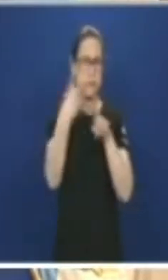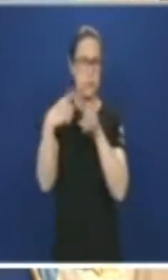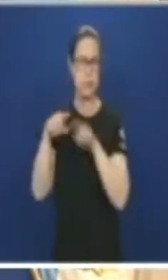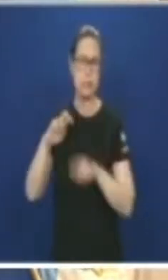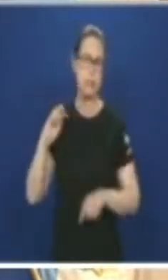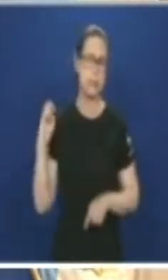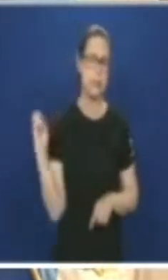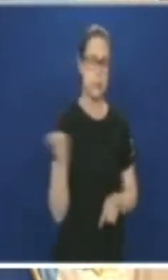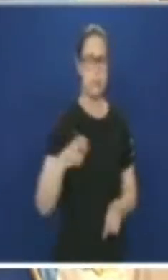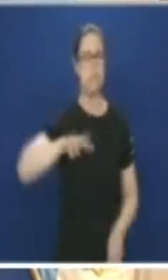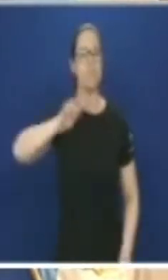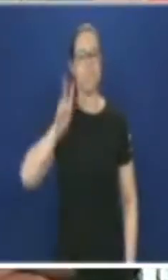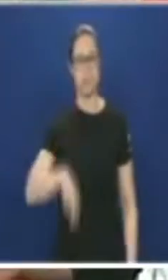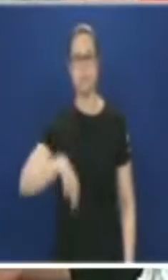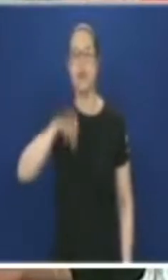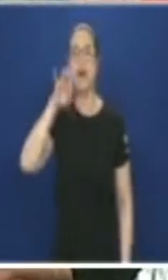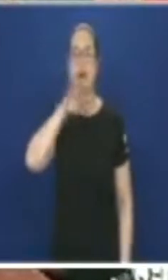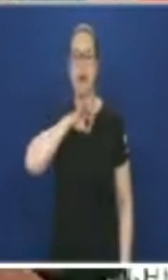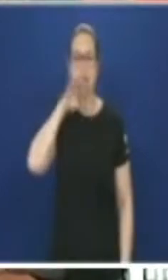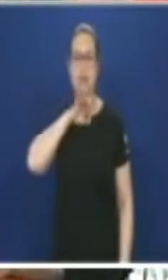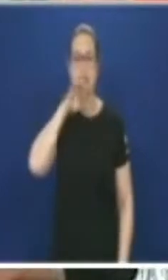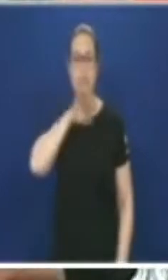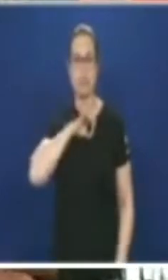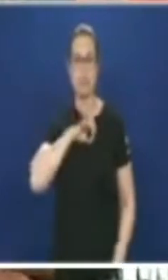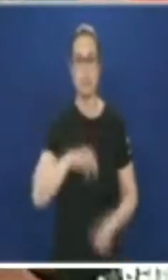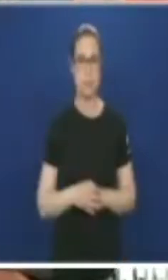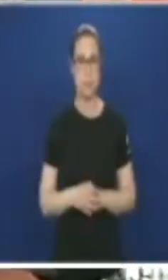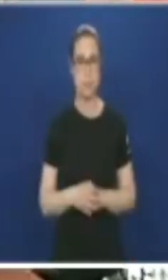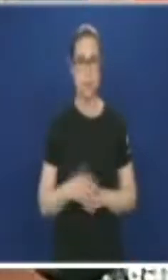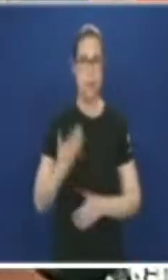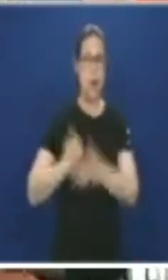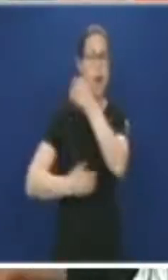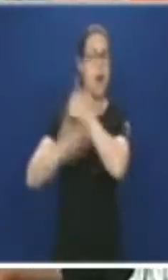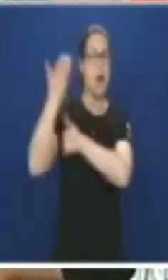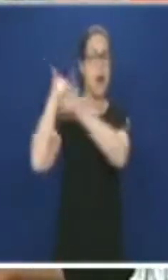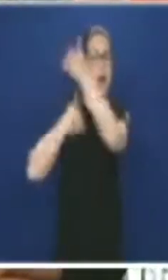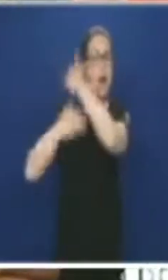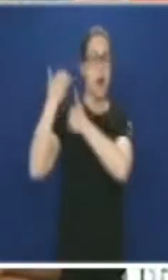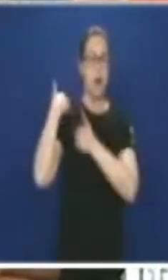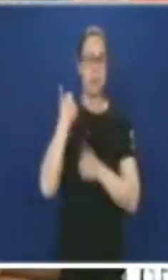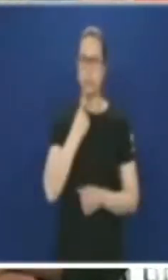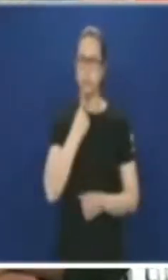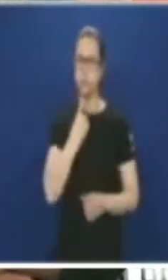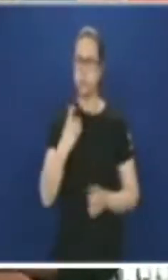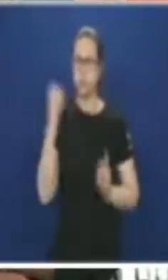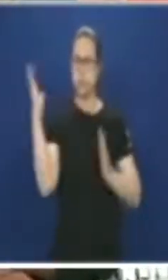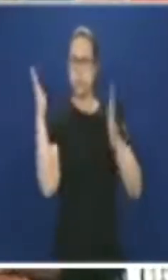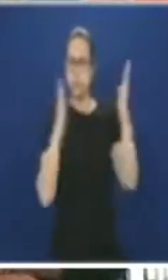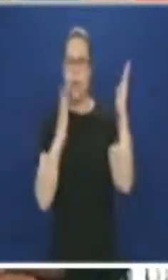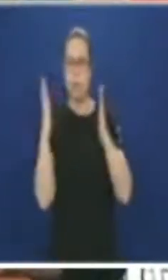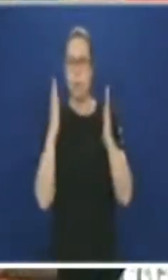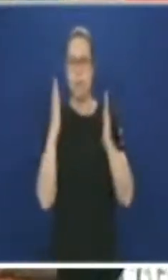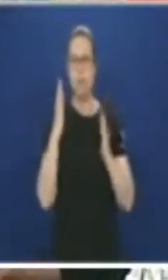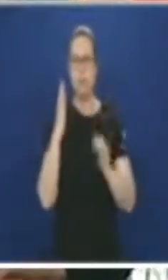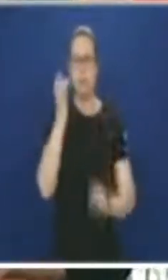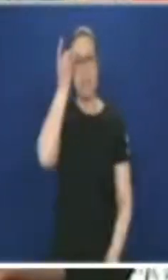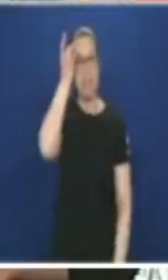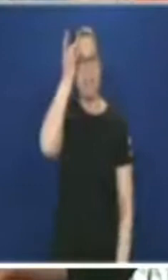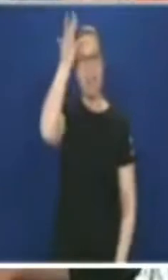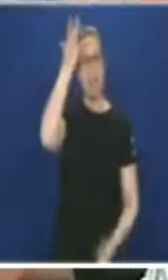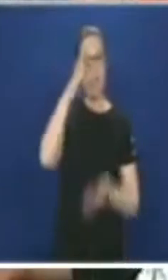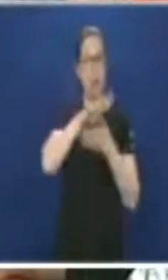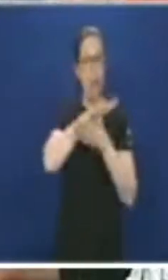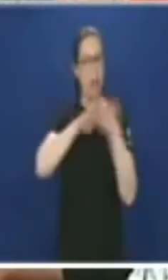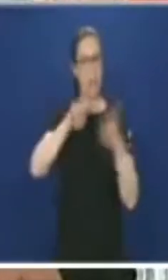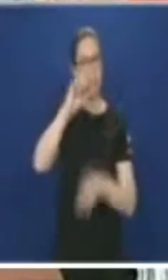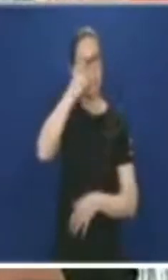xenerosos, nun tempo infinitamente máis difícil que o actual, foron quen de antepoñer a idea de Galicia a